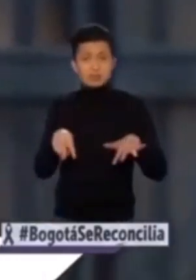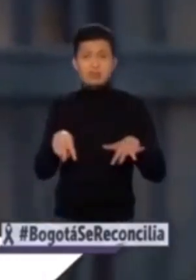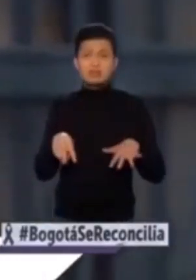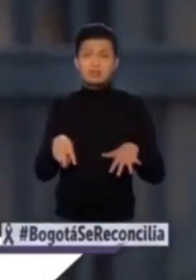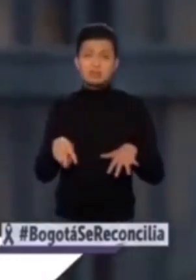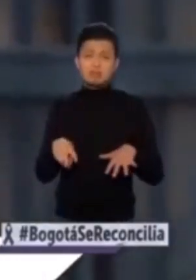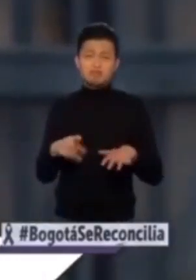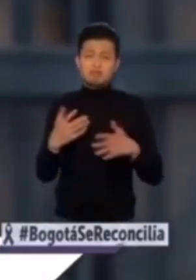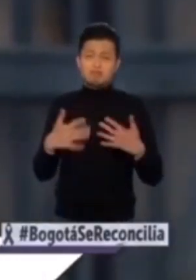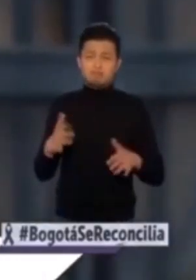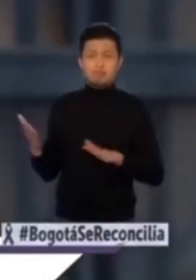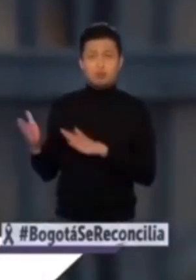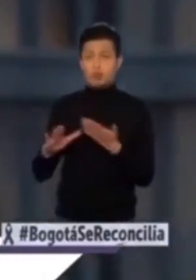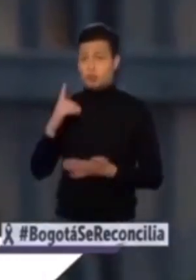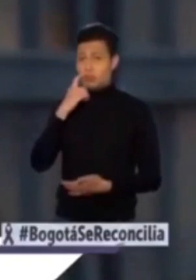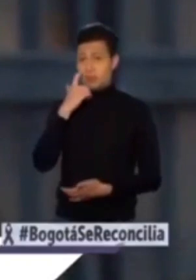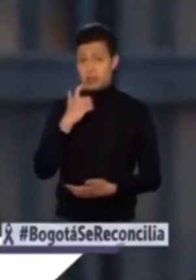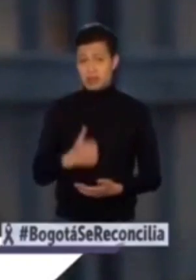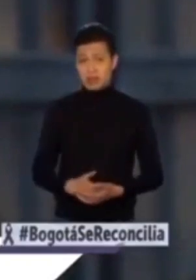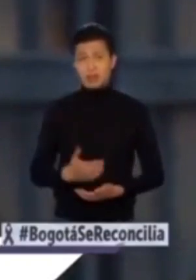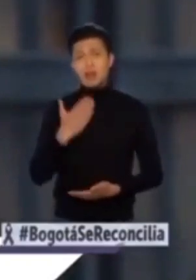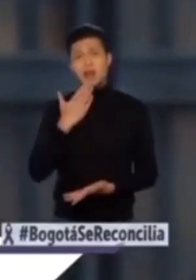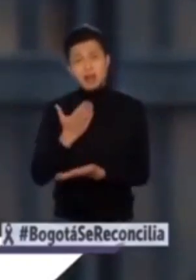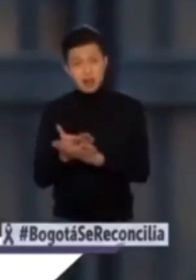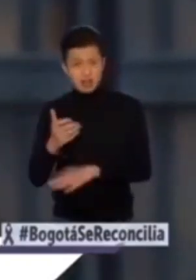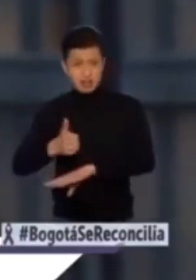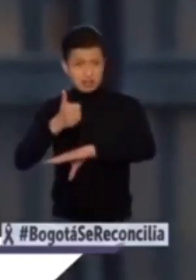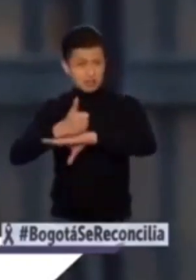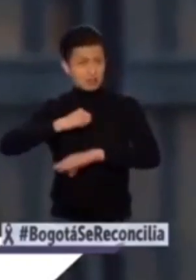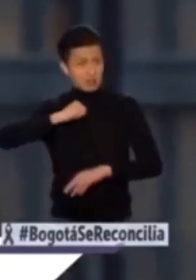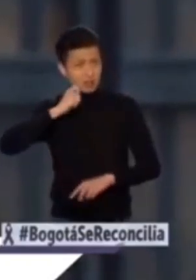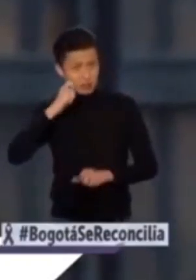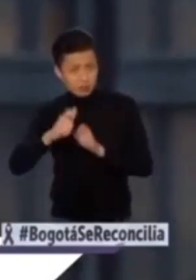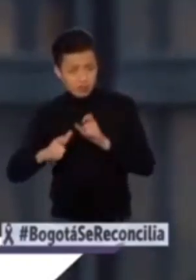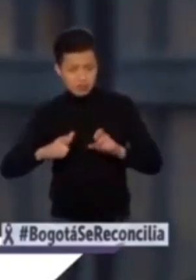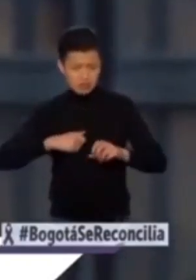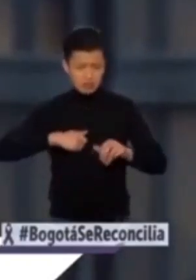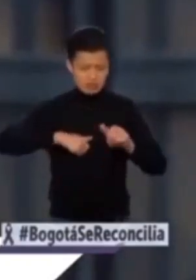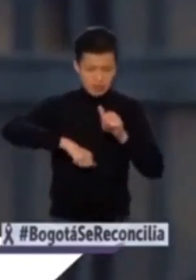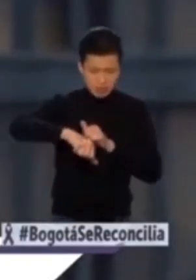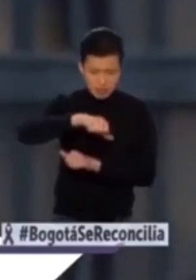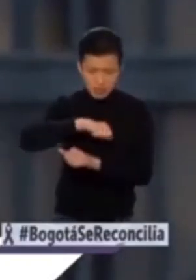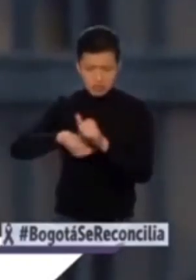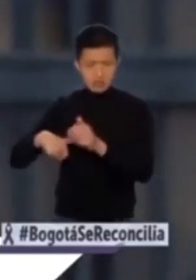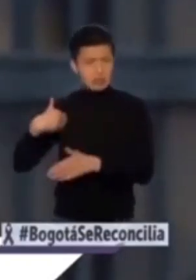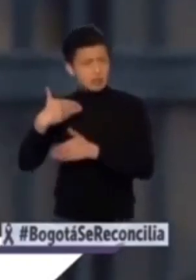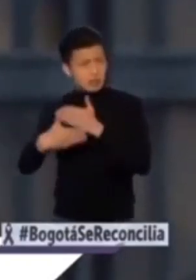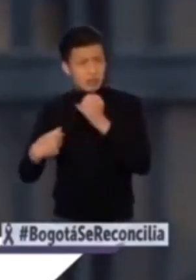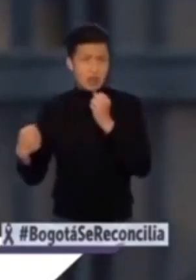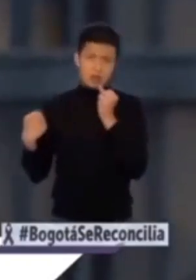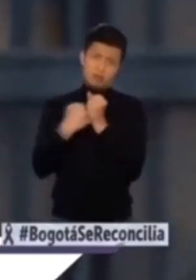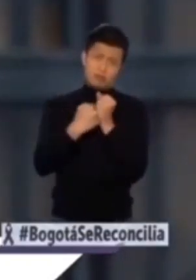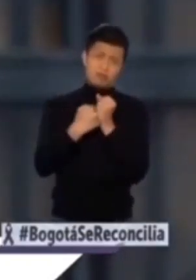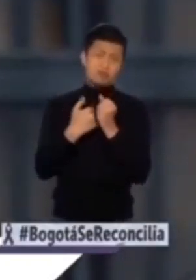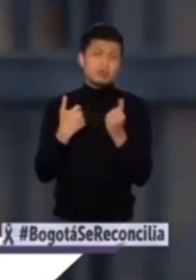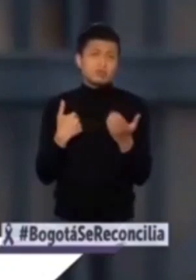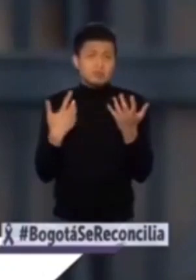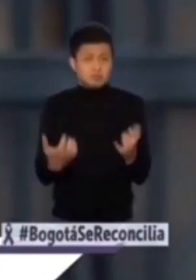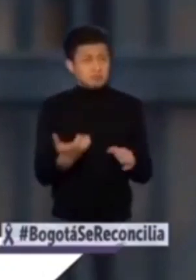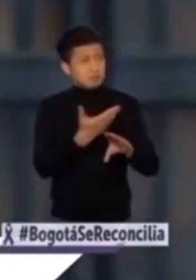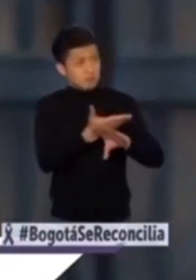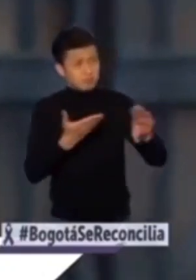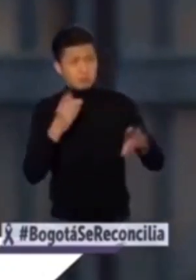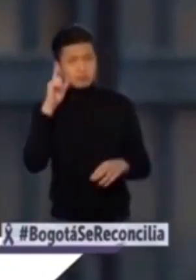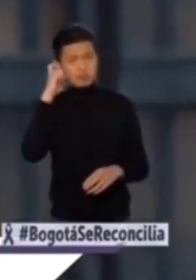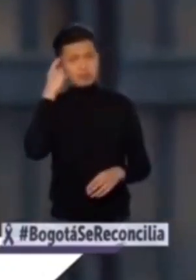gracias a la Dirección de Derechos Humanos por gestionar todos los trámites y por estar apoyándonos. Pero sí quiero exigir al Gobierno